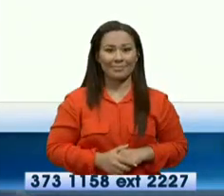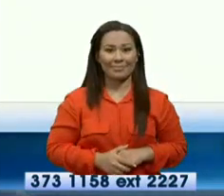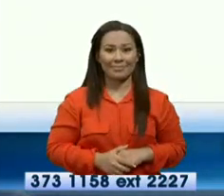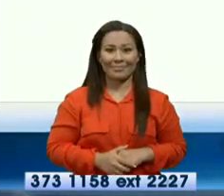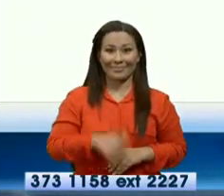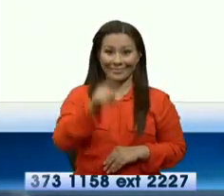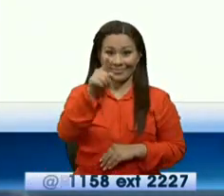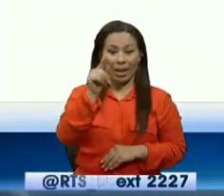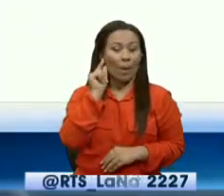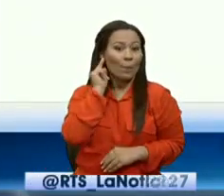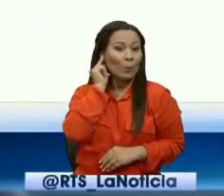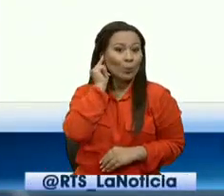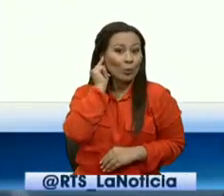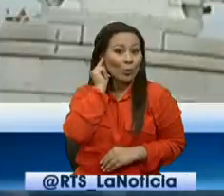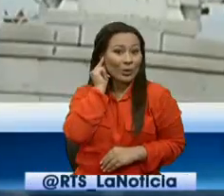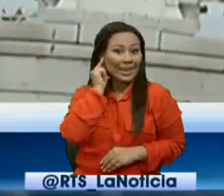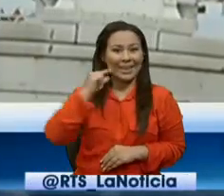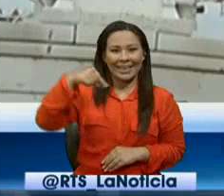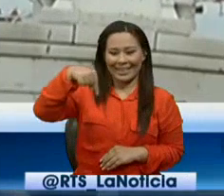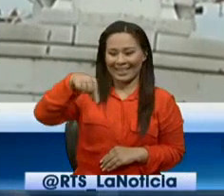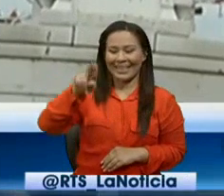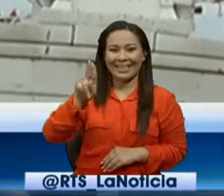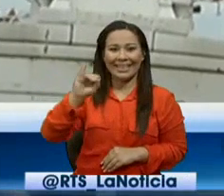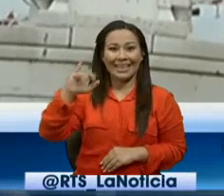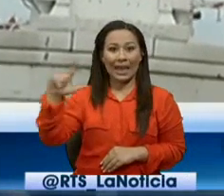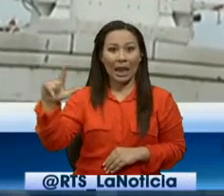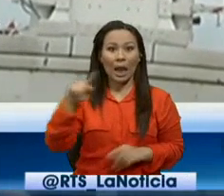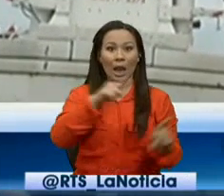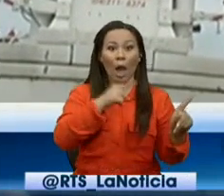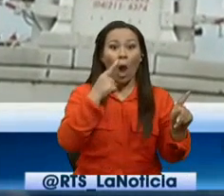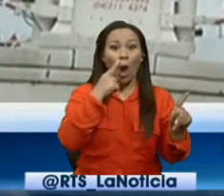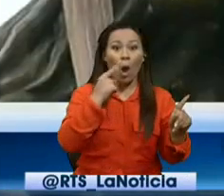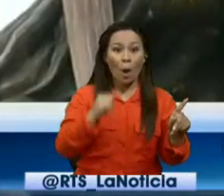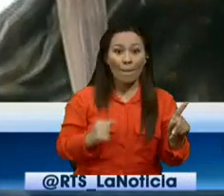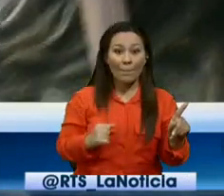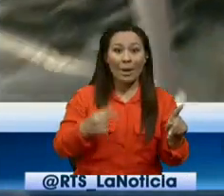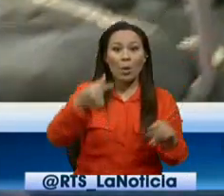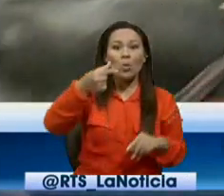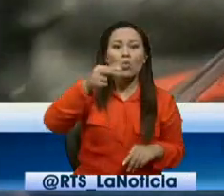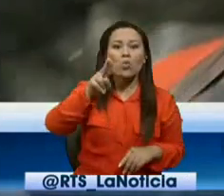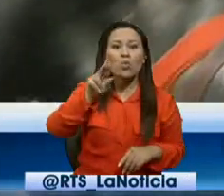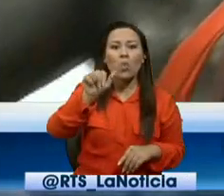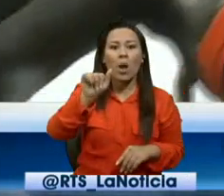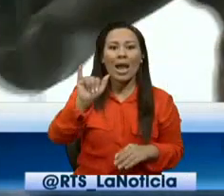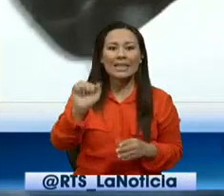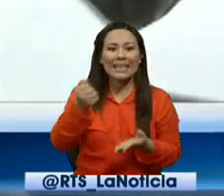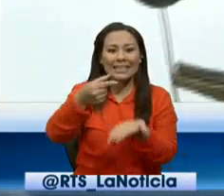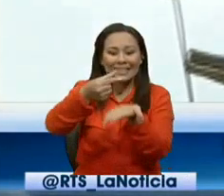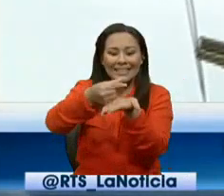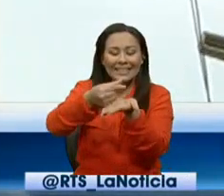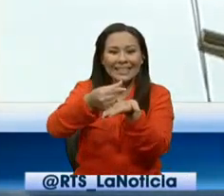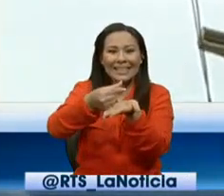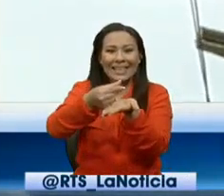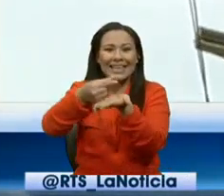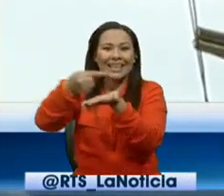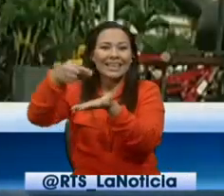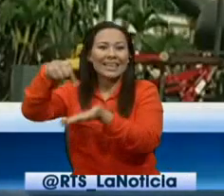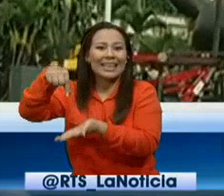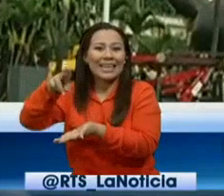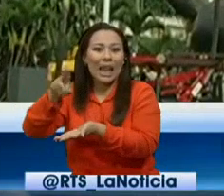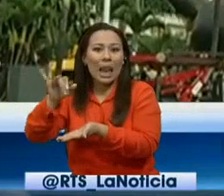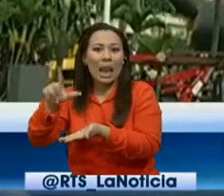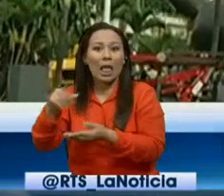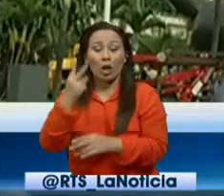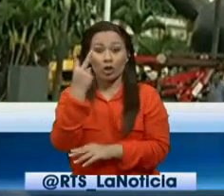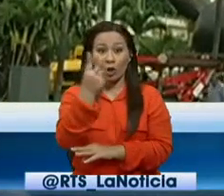Son las imágenes de Guayasiquil, dos personajes con valor histórico que se asentaron en el puerto principal y que divisaron la llegada de los